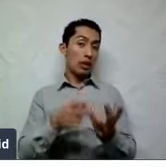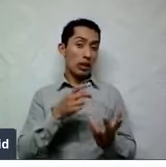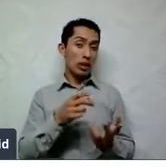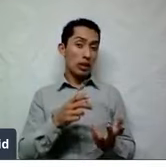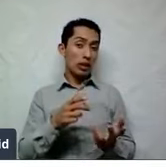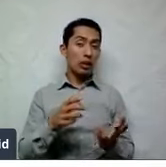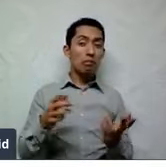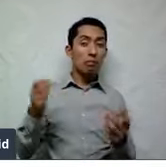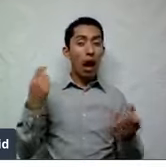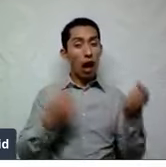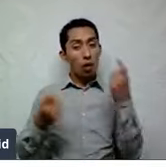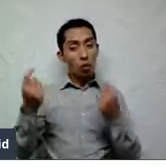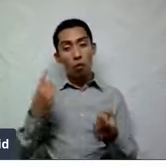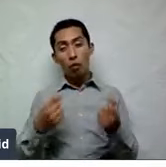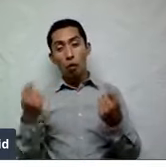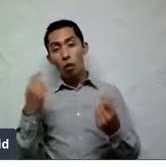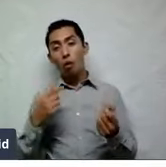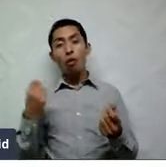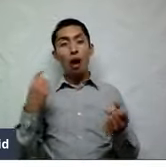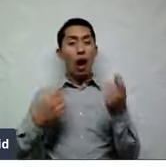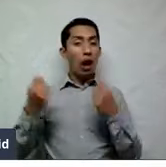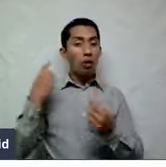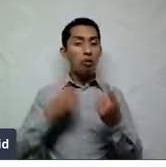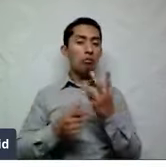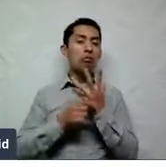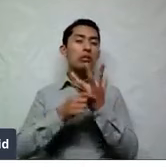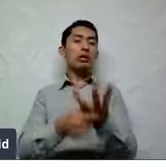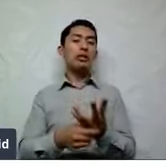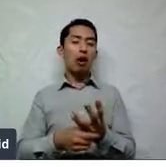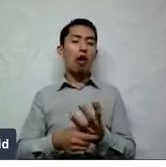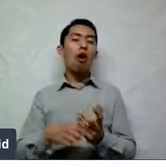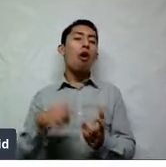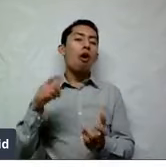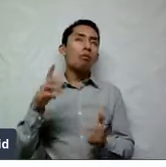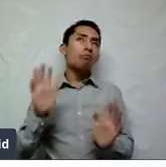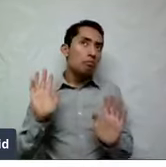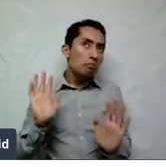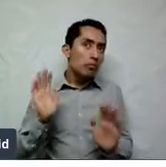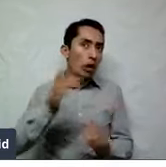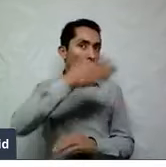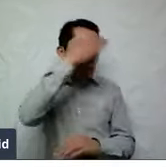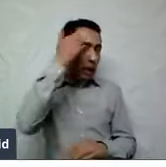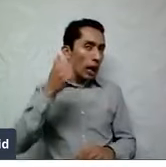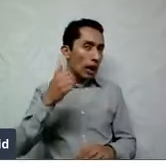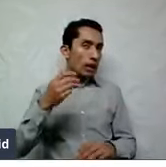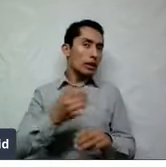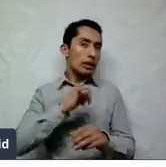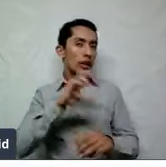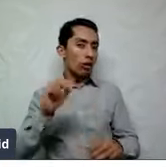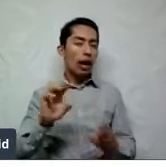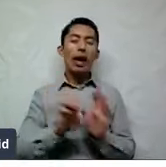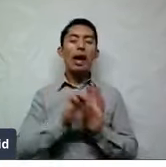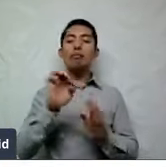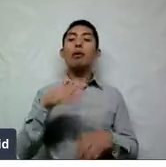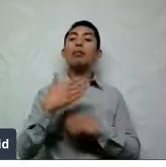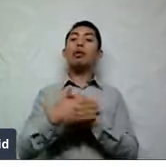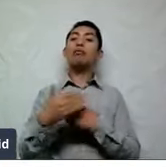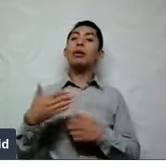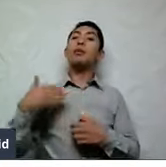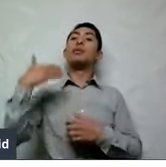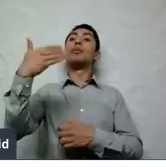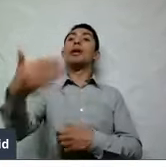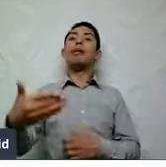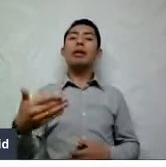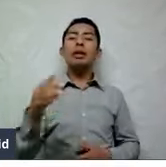hay información que, vamos, esperemos siempre lo peor. ¿Qué tal si llega en diciembre?